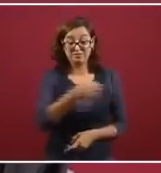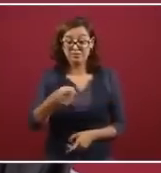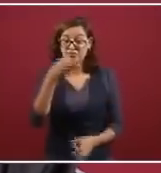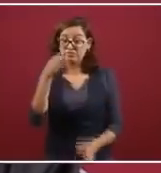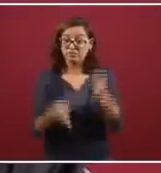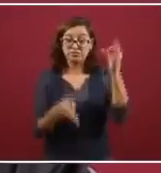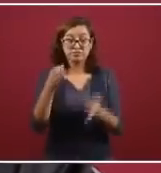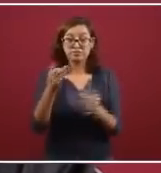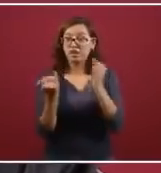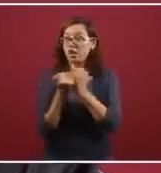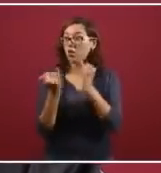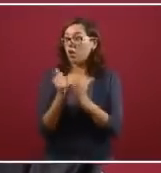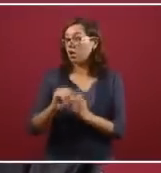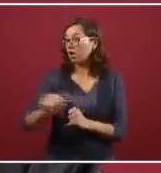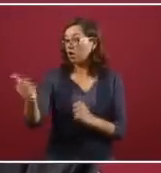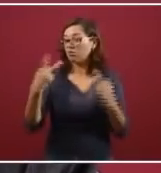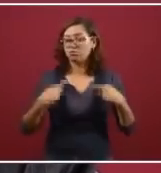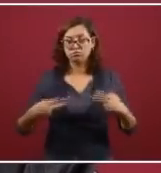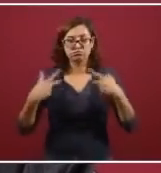otro ciudadano